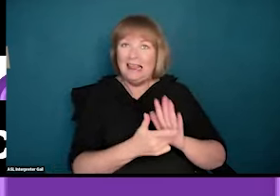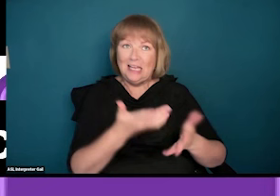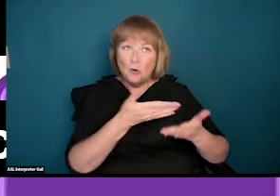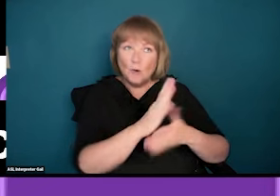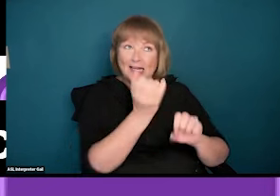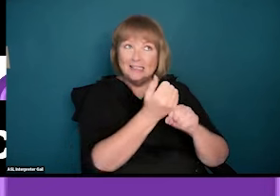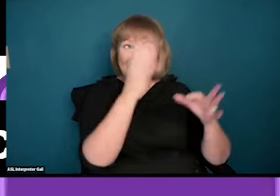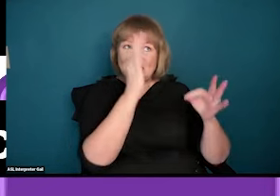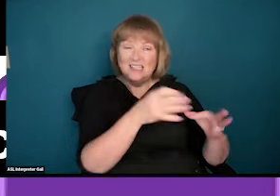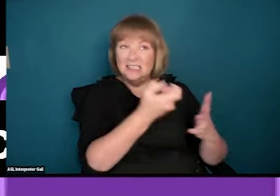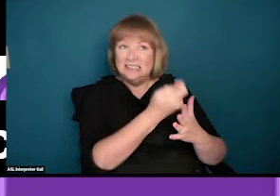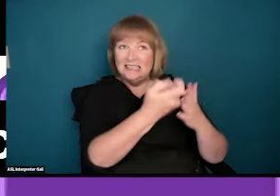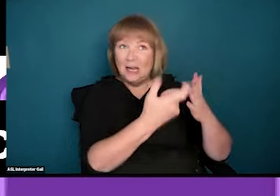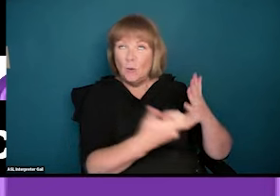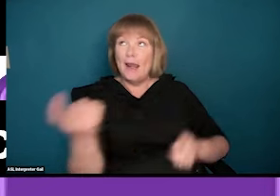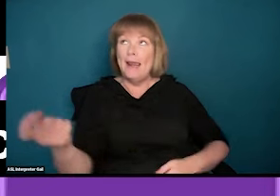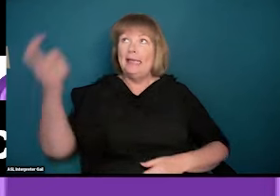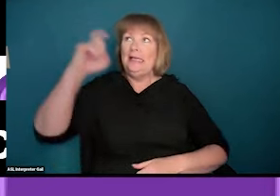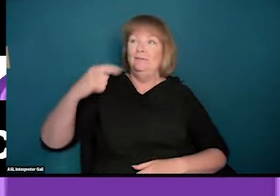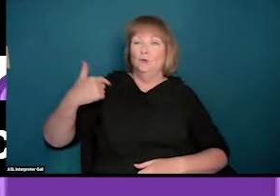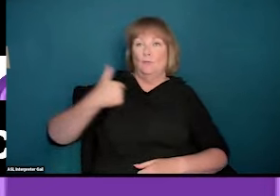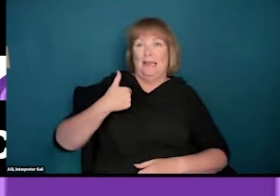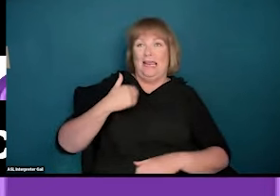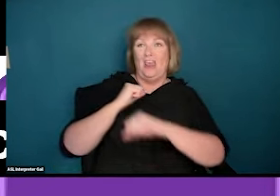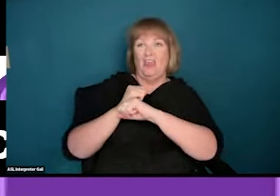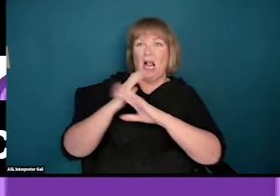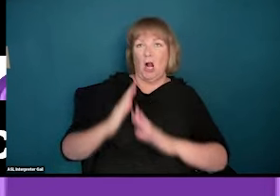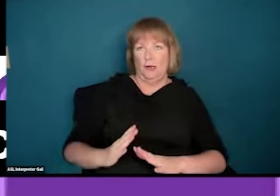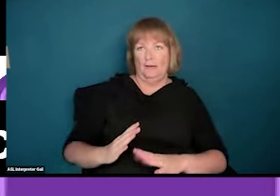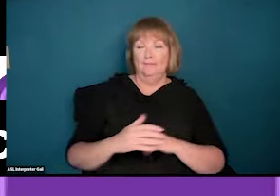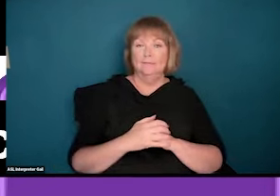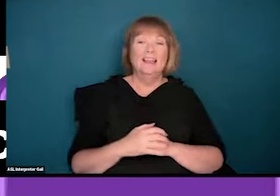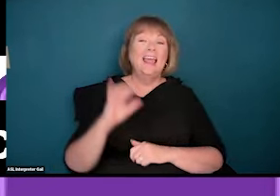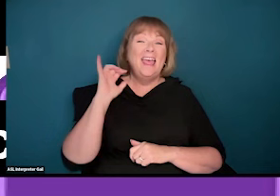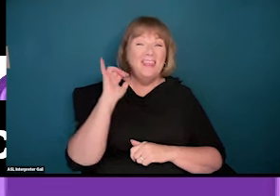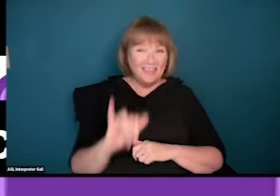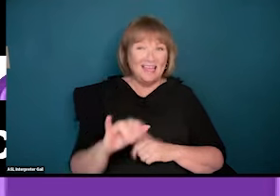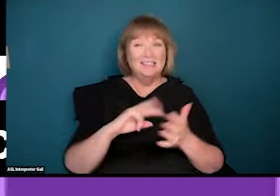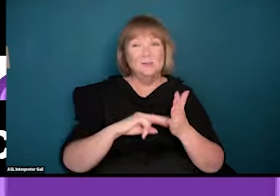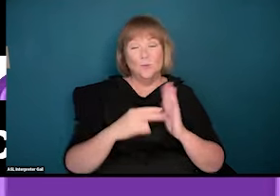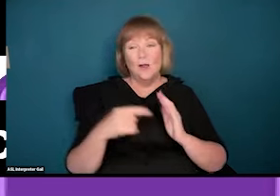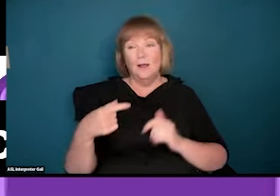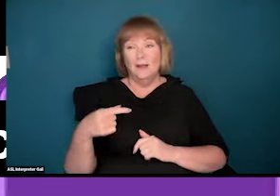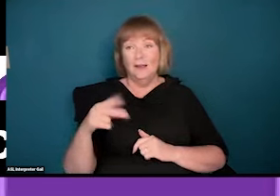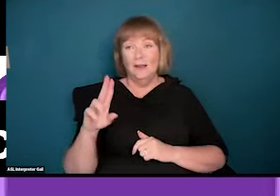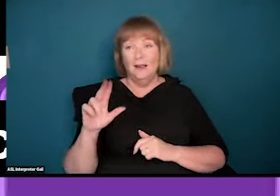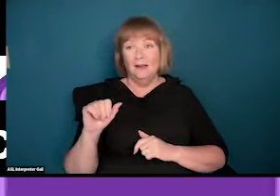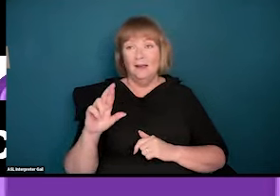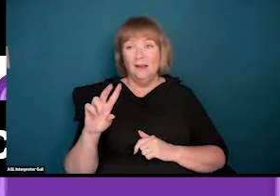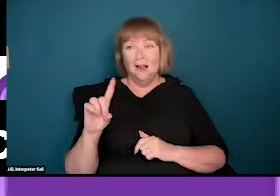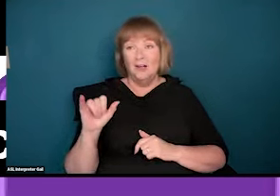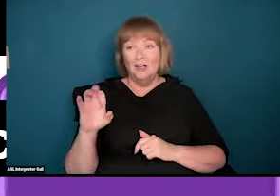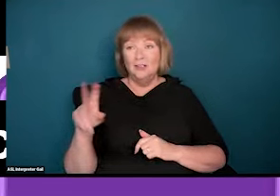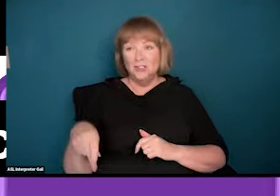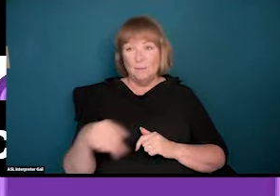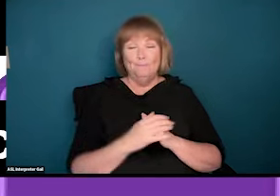ustedes evalúen. Y entonces yo quiero que a eso va a crear que ustedes tomen algunos de los